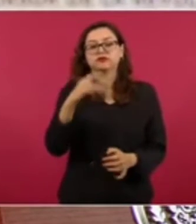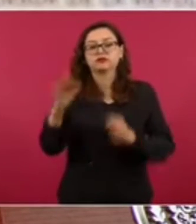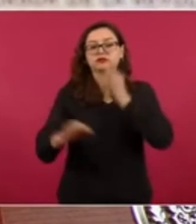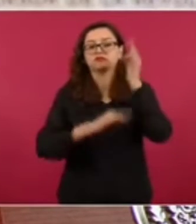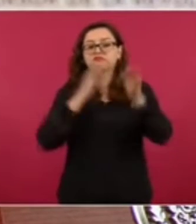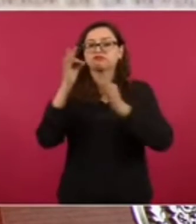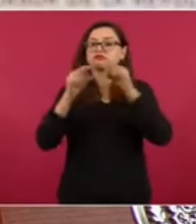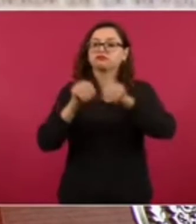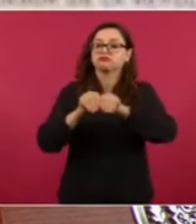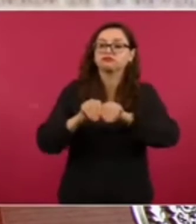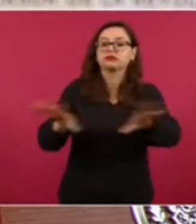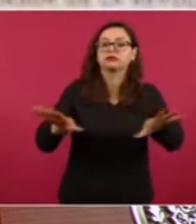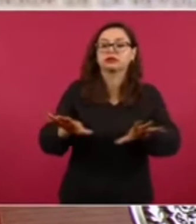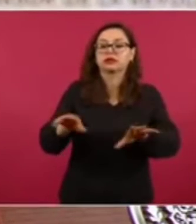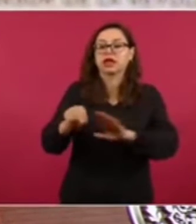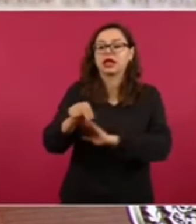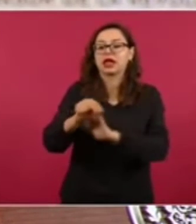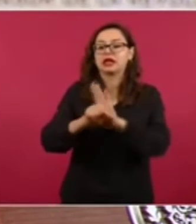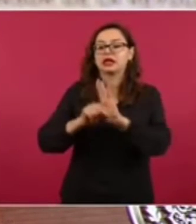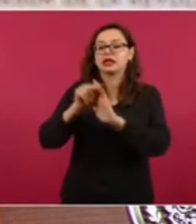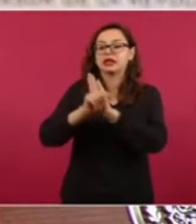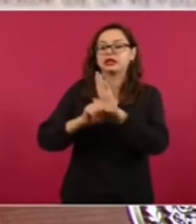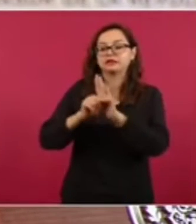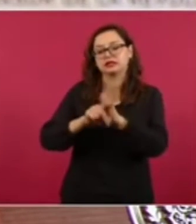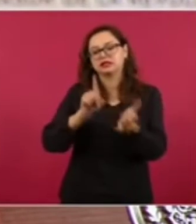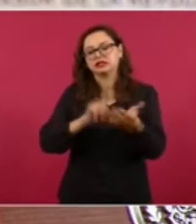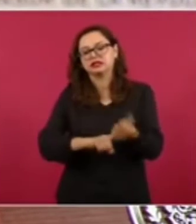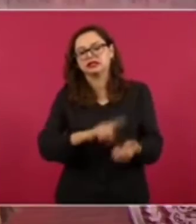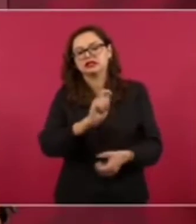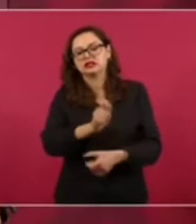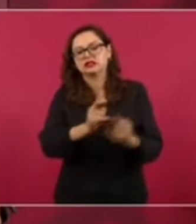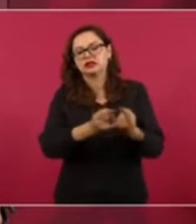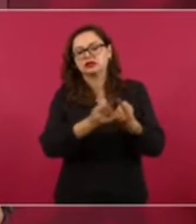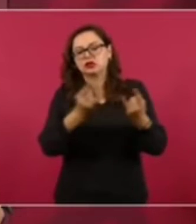pero ojalá y la gente lo viera.